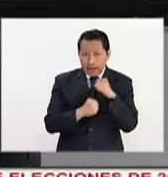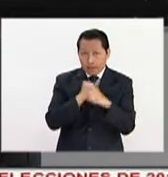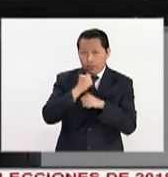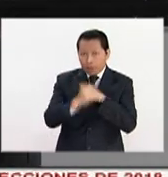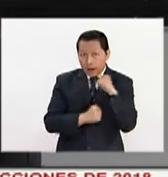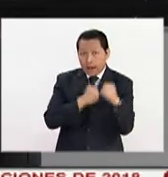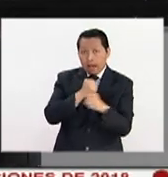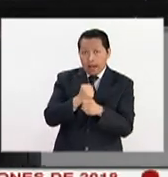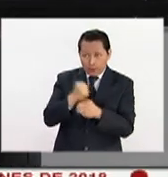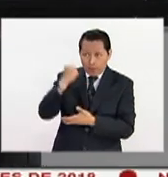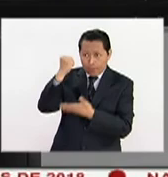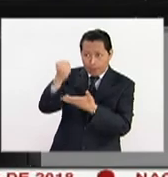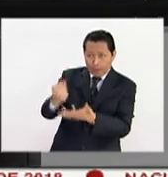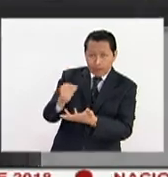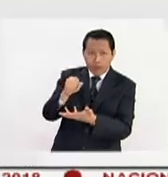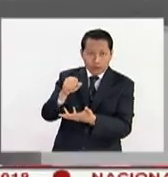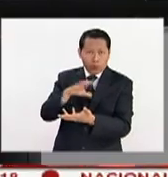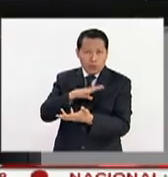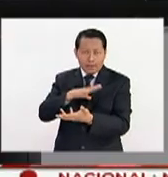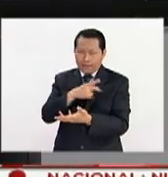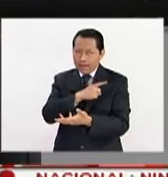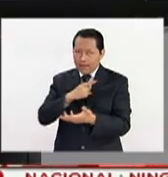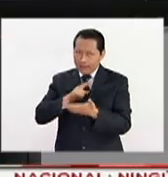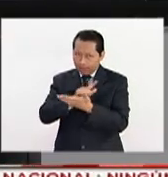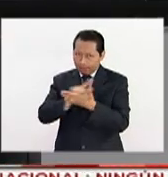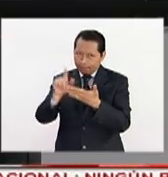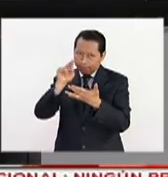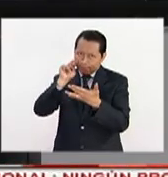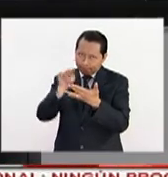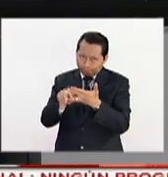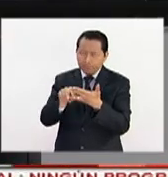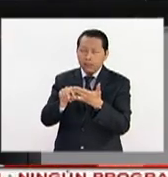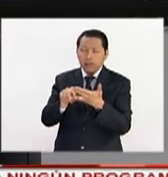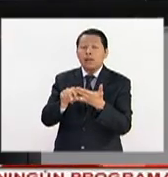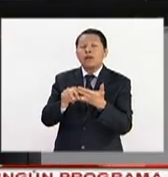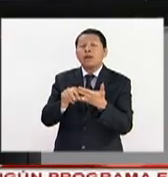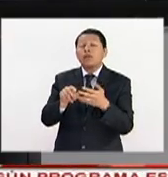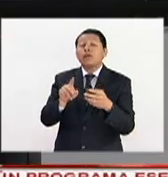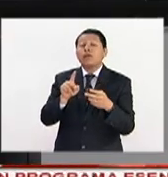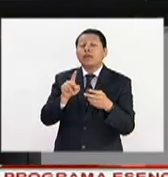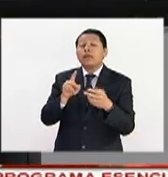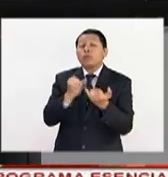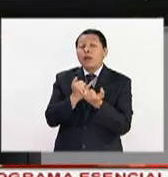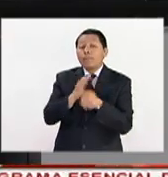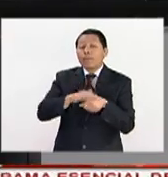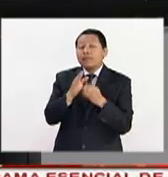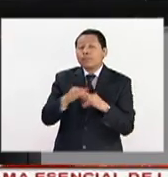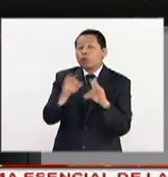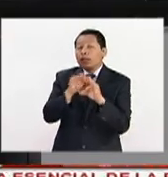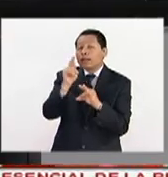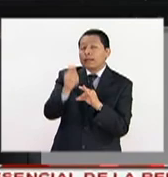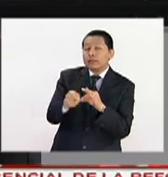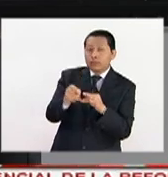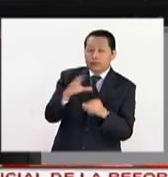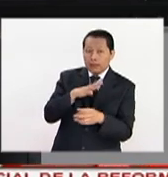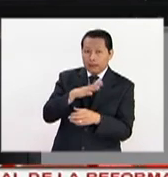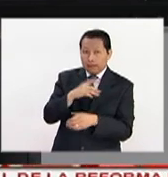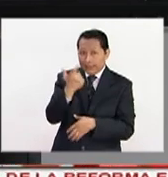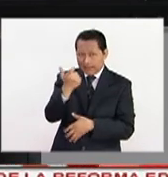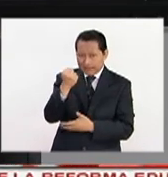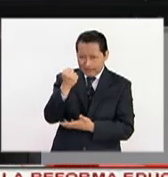al presupuesto de la Secretaría. Y lo más importante, saber si los recursos que son asignados hoy al